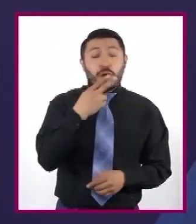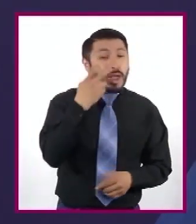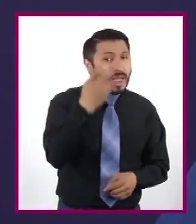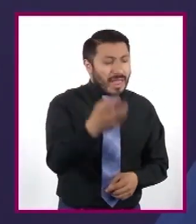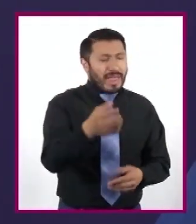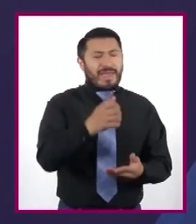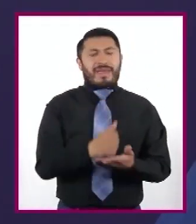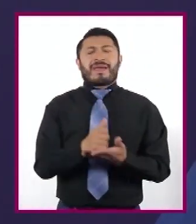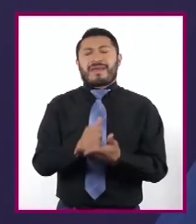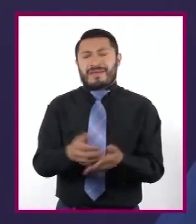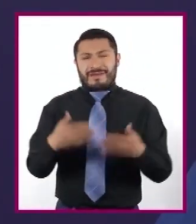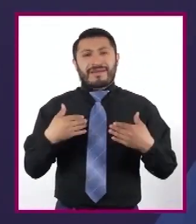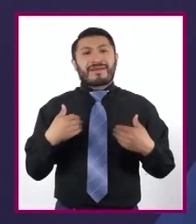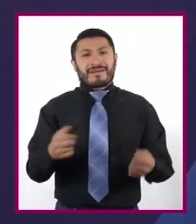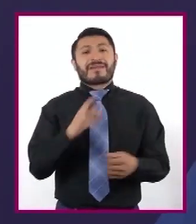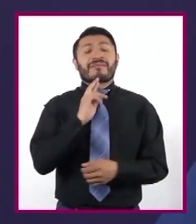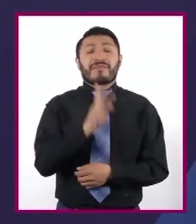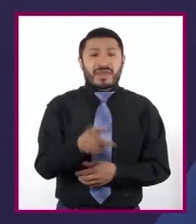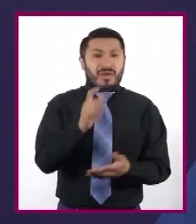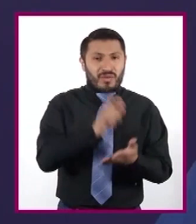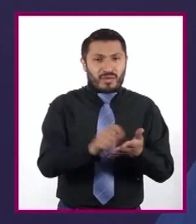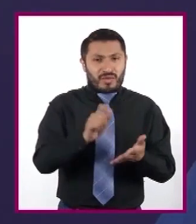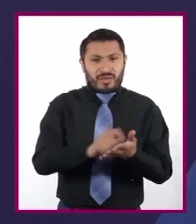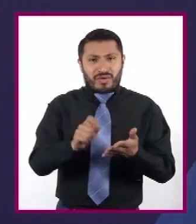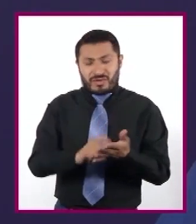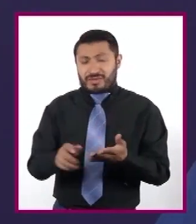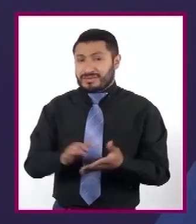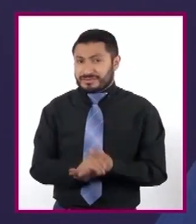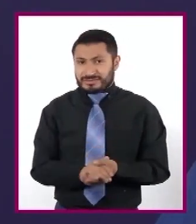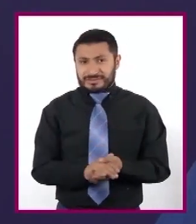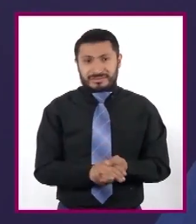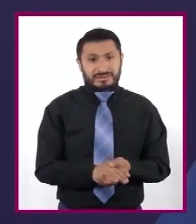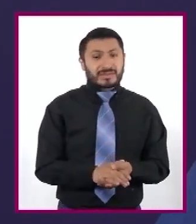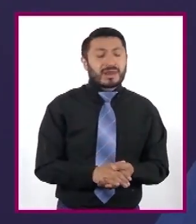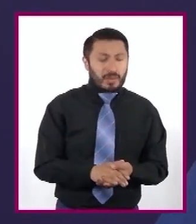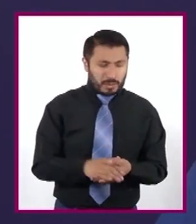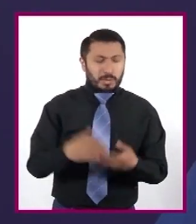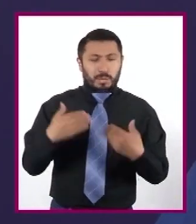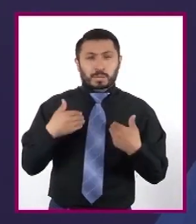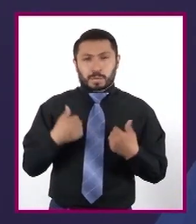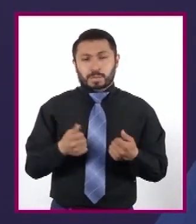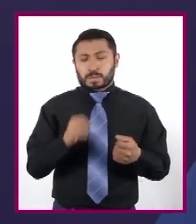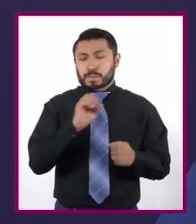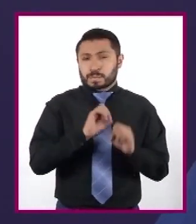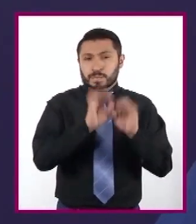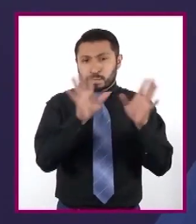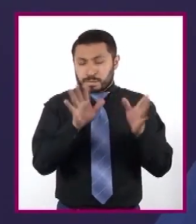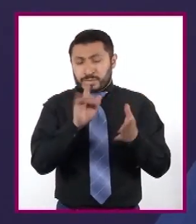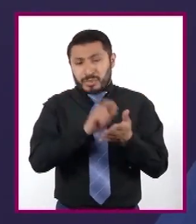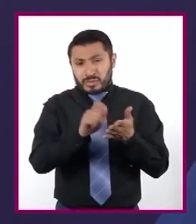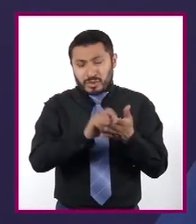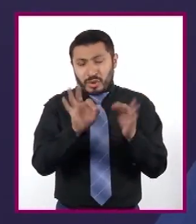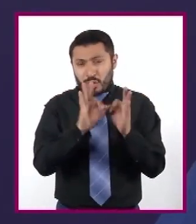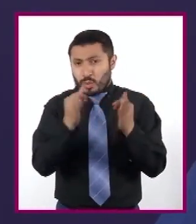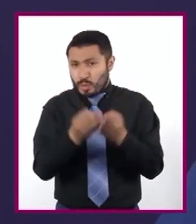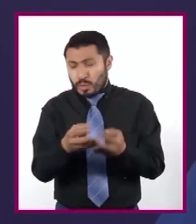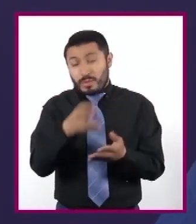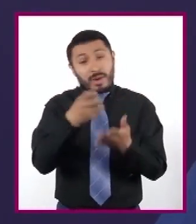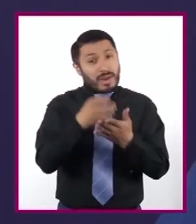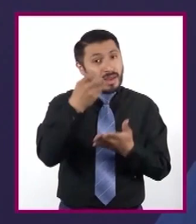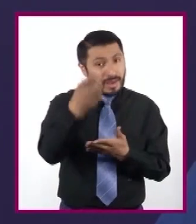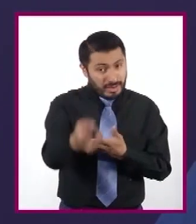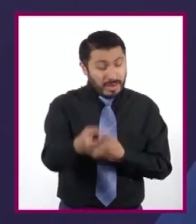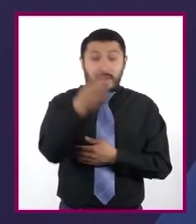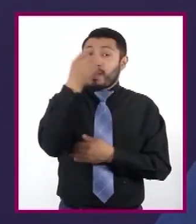ayuda a comprender mejor los textos a los que nos enfrentamos, a darle sentido y dinamismo a nuestros escritos. Y no solo eso,